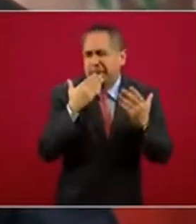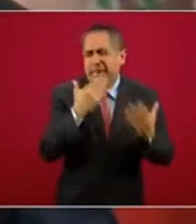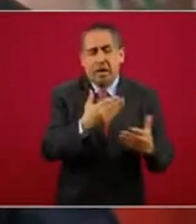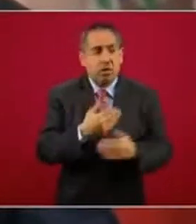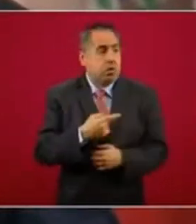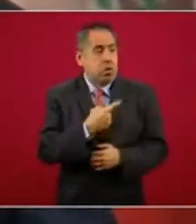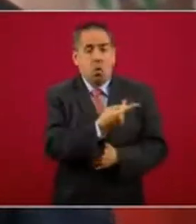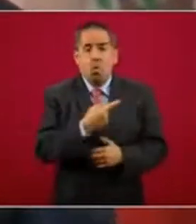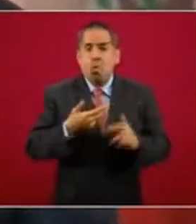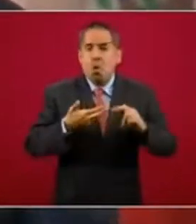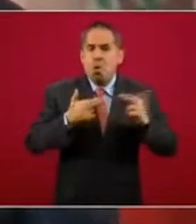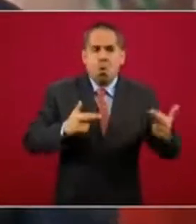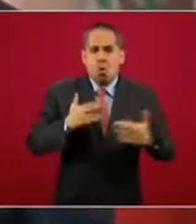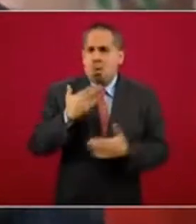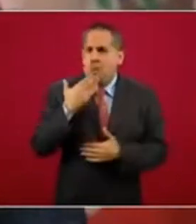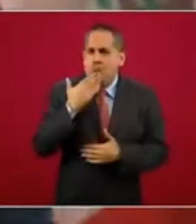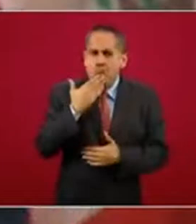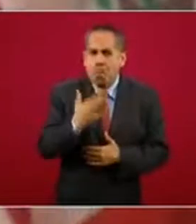hoy en adelante,